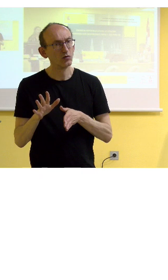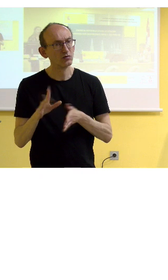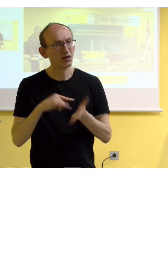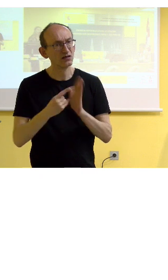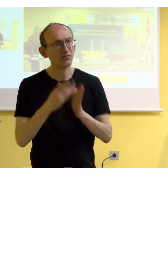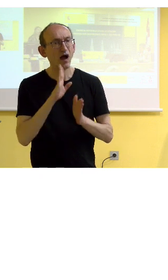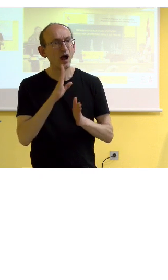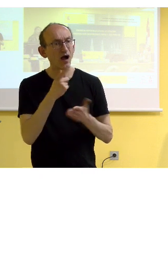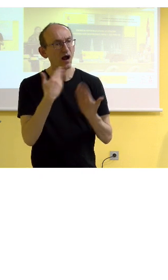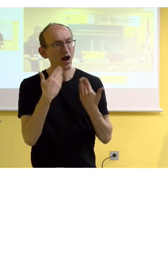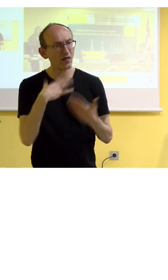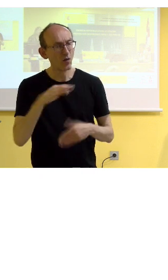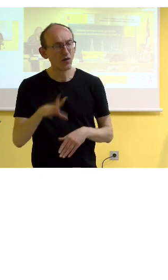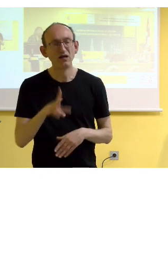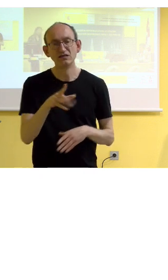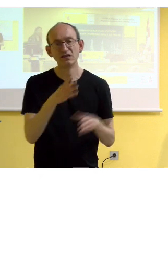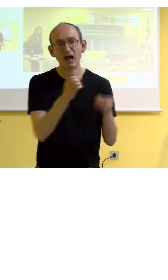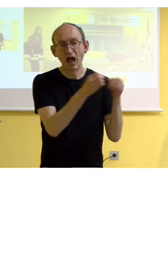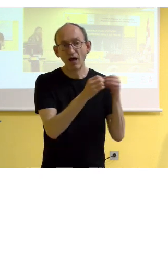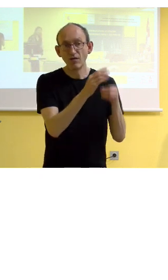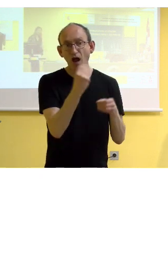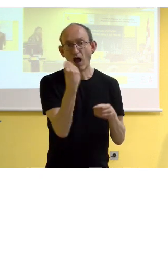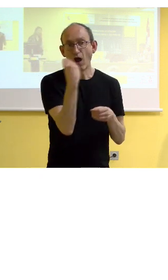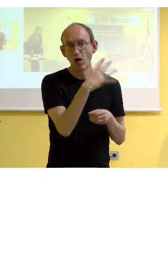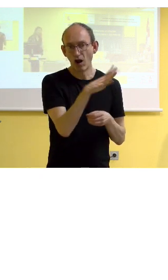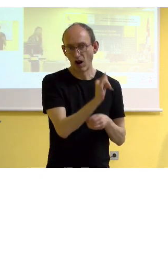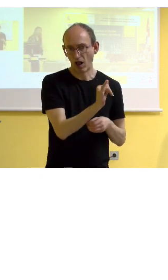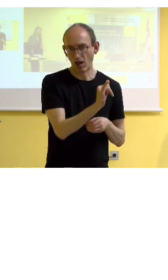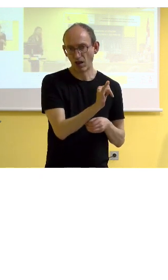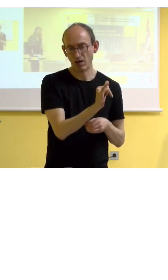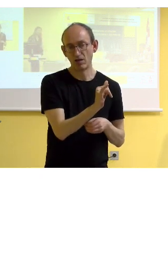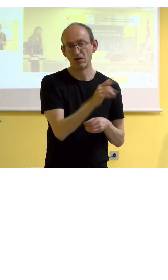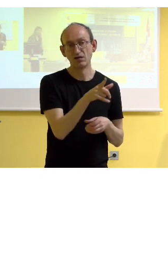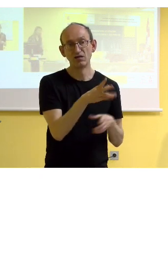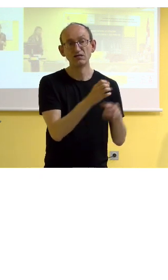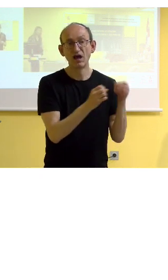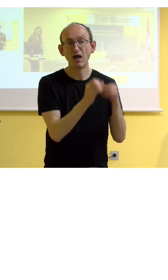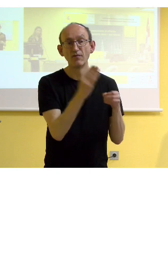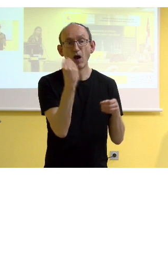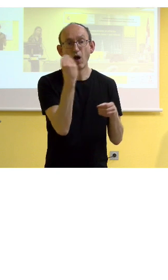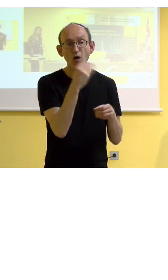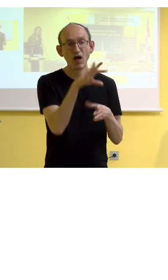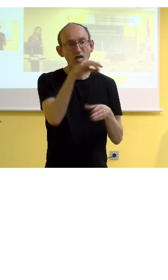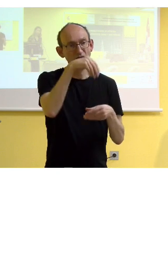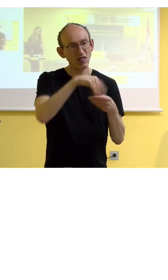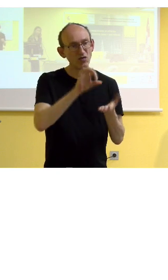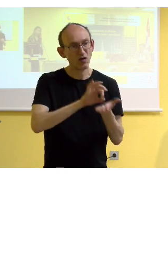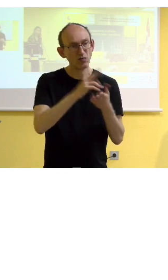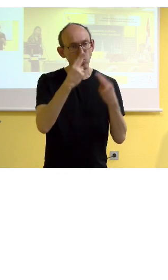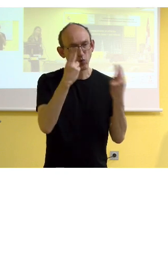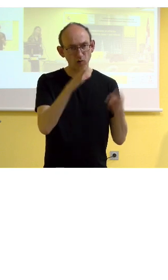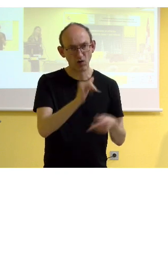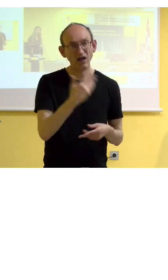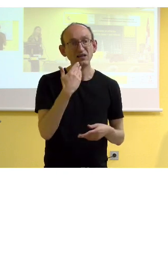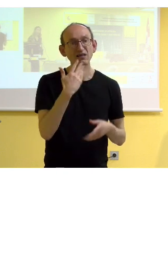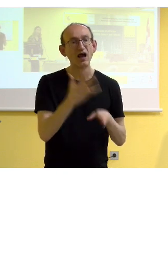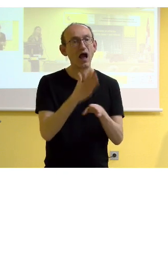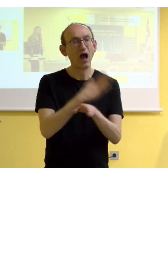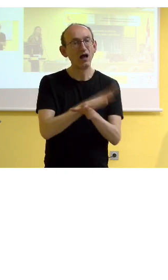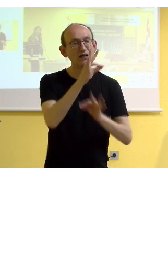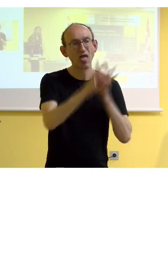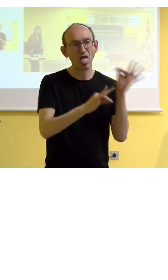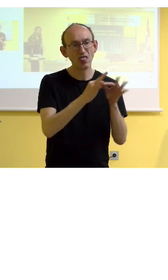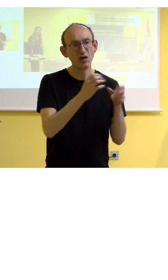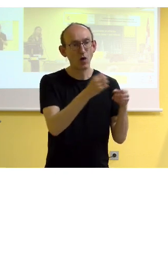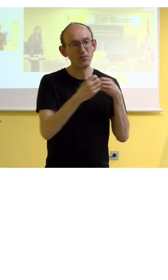claro, pensar que a veces tienen embriones congelados, los embriones congelados ya estaba incluido siempre en la cartera, o sea, si tú has hecho un ciclo, te has puesto un